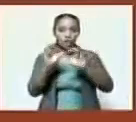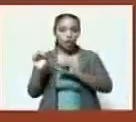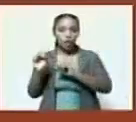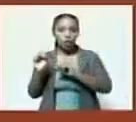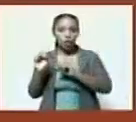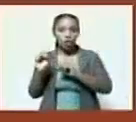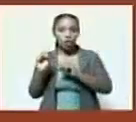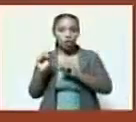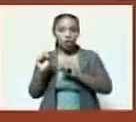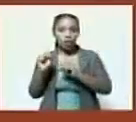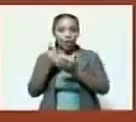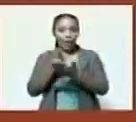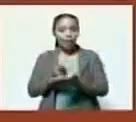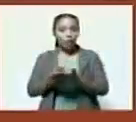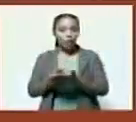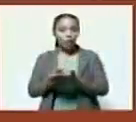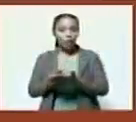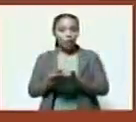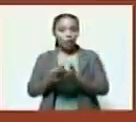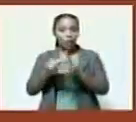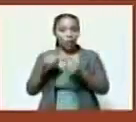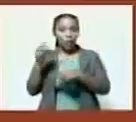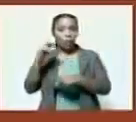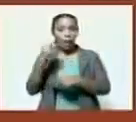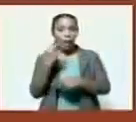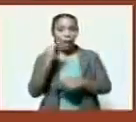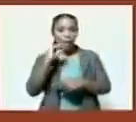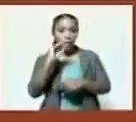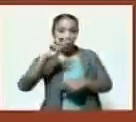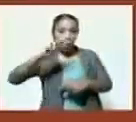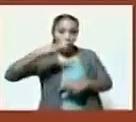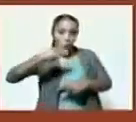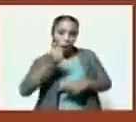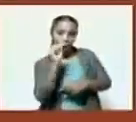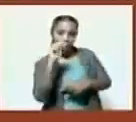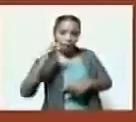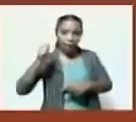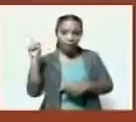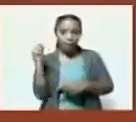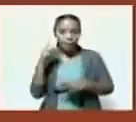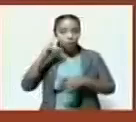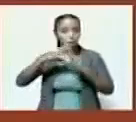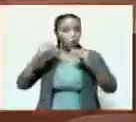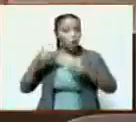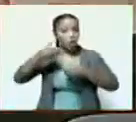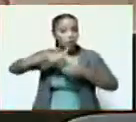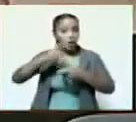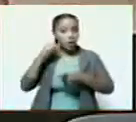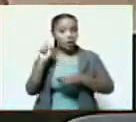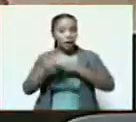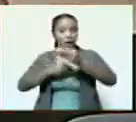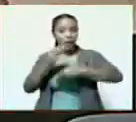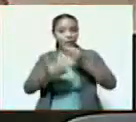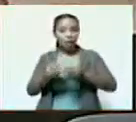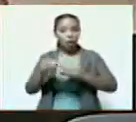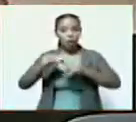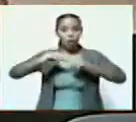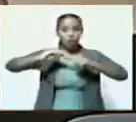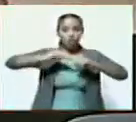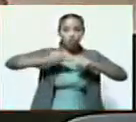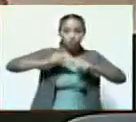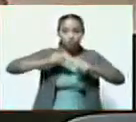de marihuana. Y en esos campamentos, bueno, tenían combustible, todos los precursores, acetona,